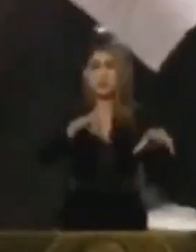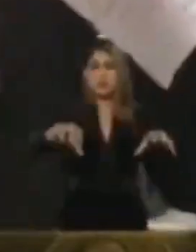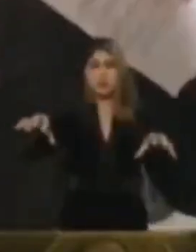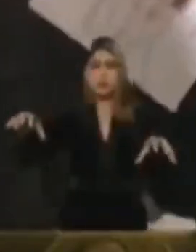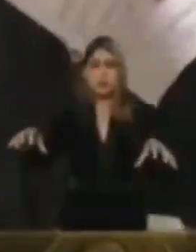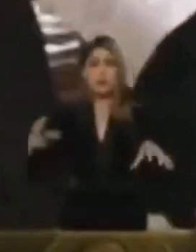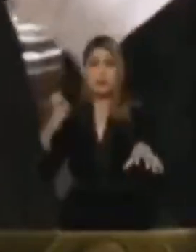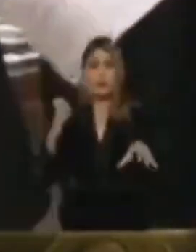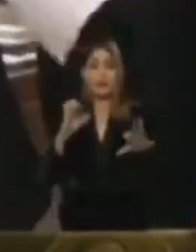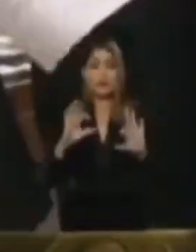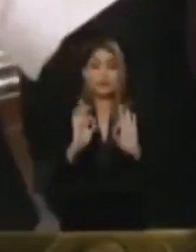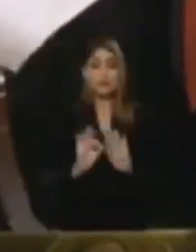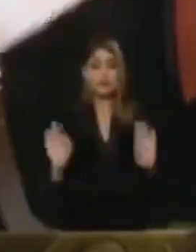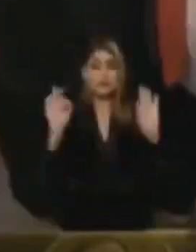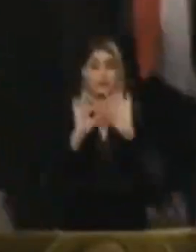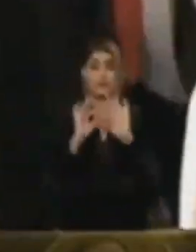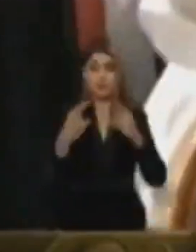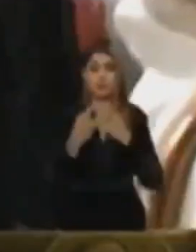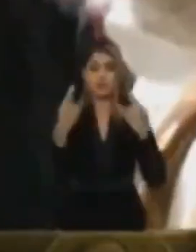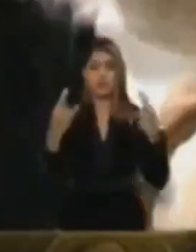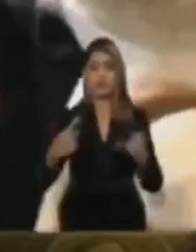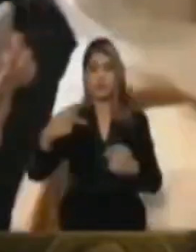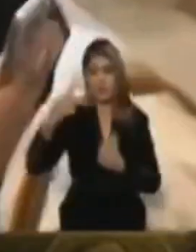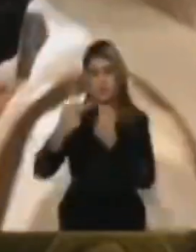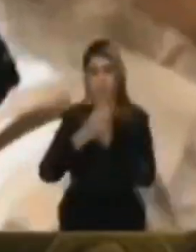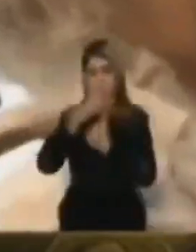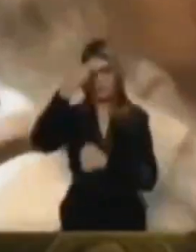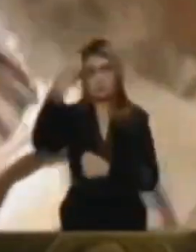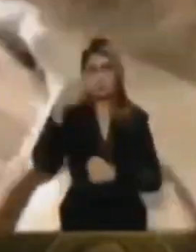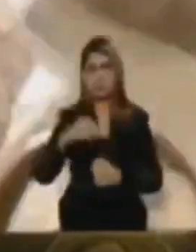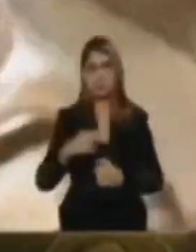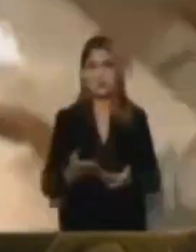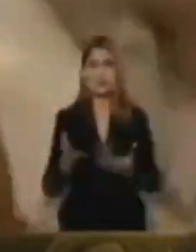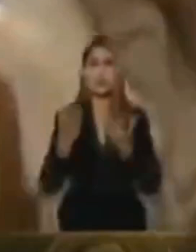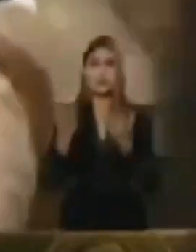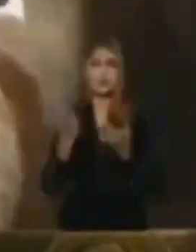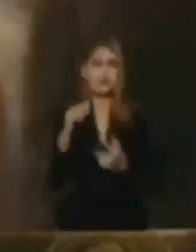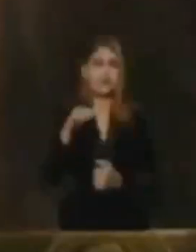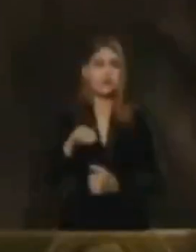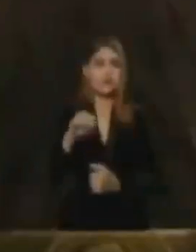son fundamentales en la historia de nuestro país.